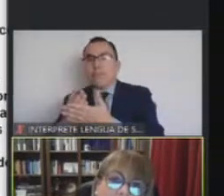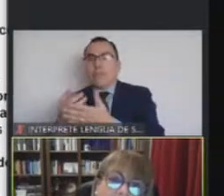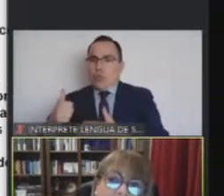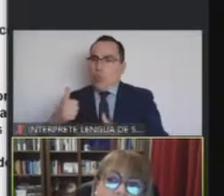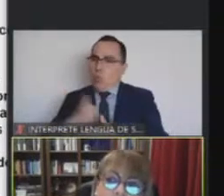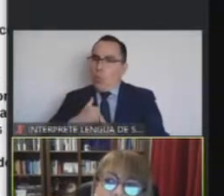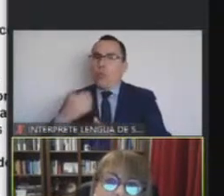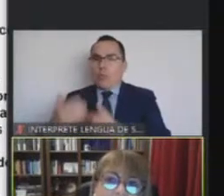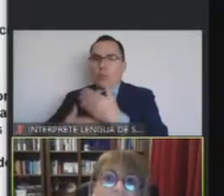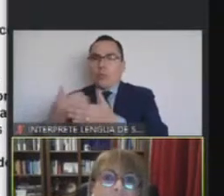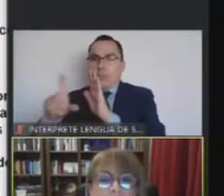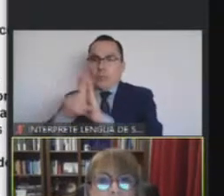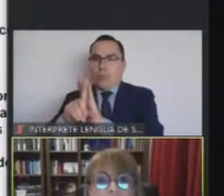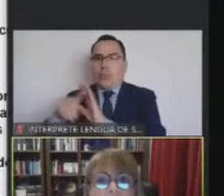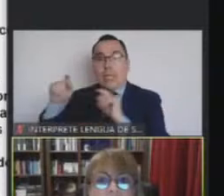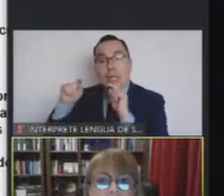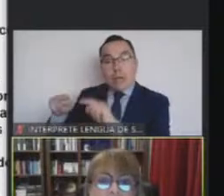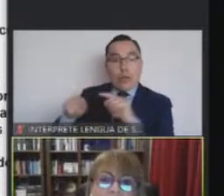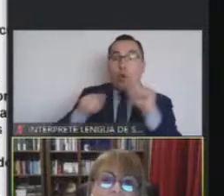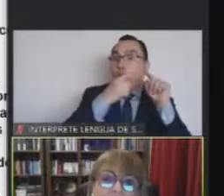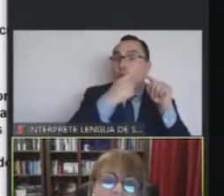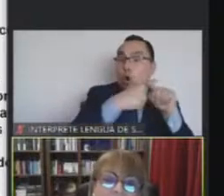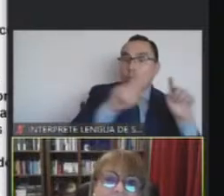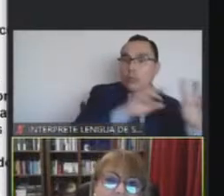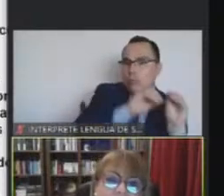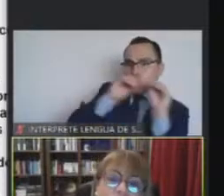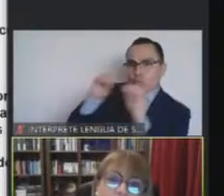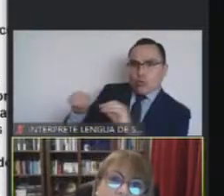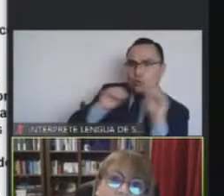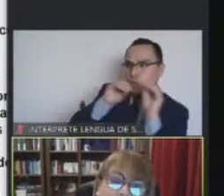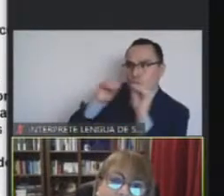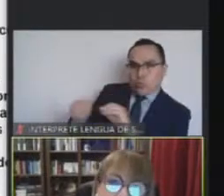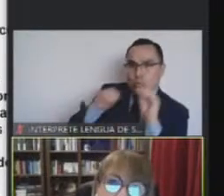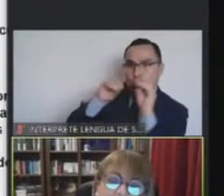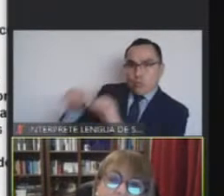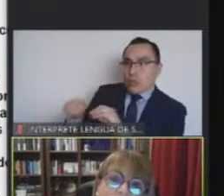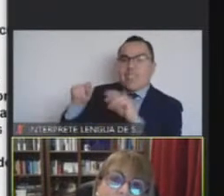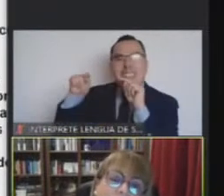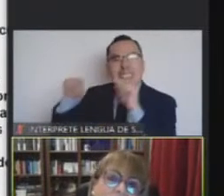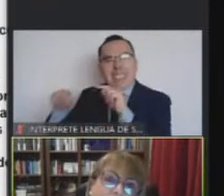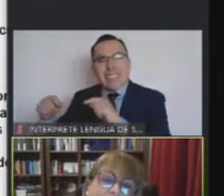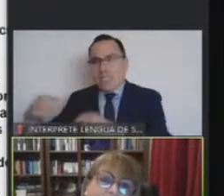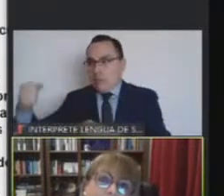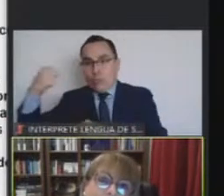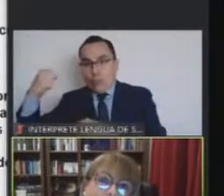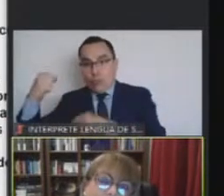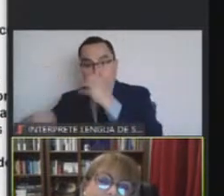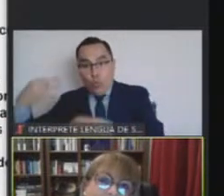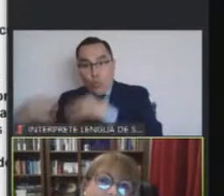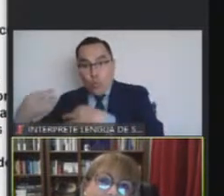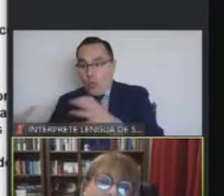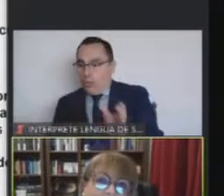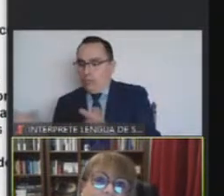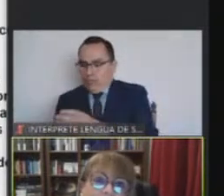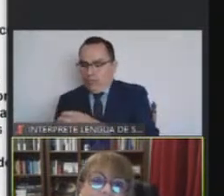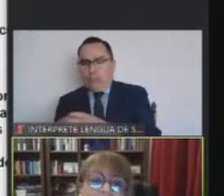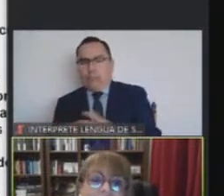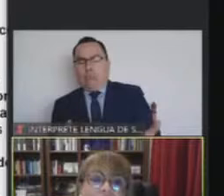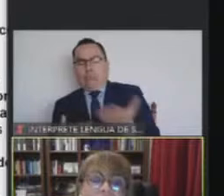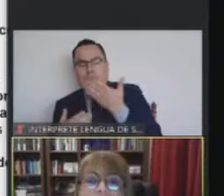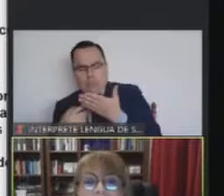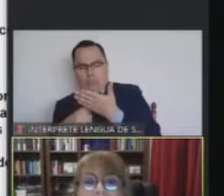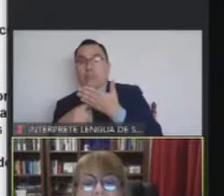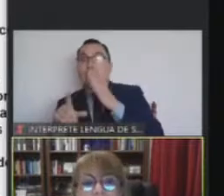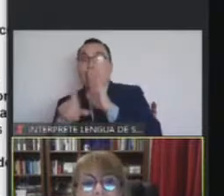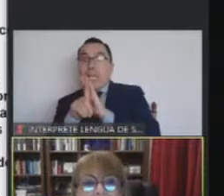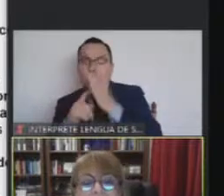son suministradas por, fundamentalmente, la decisión de las partes y las solicitudes que llegan al Poder Judicial. En consecuencia,